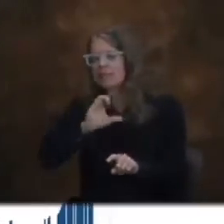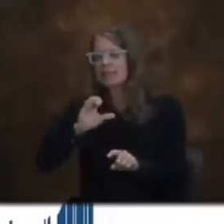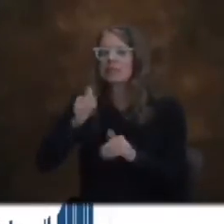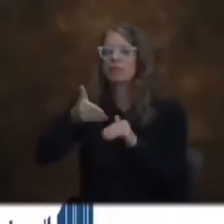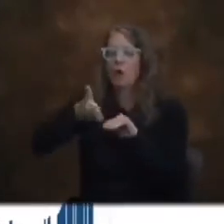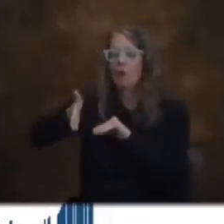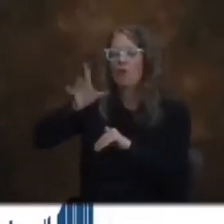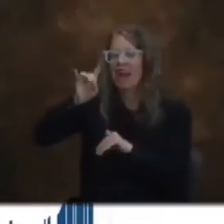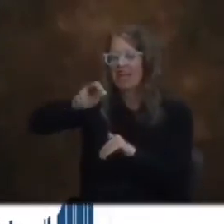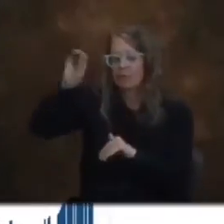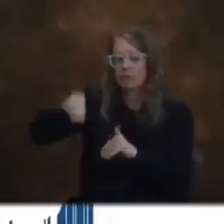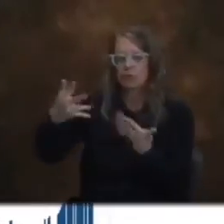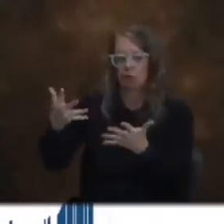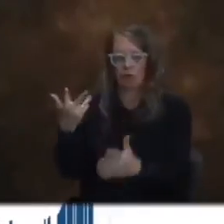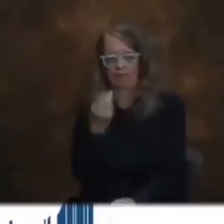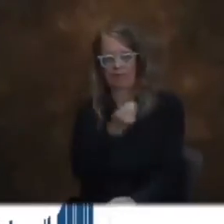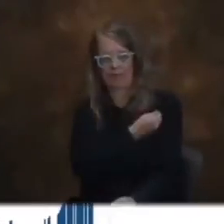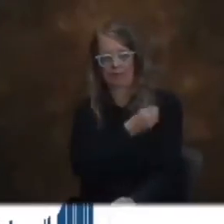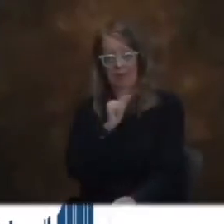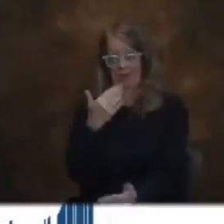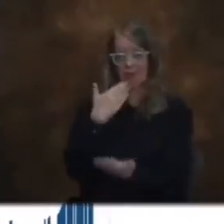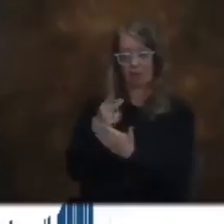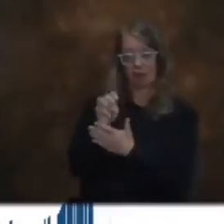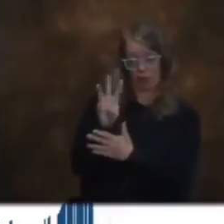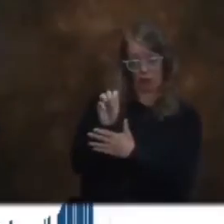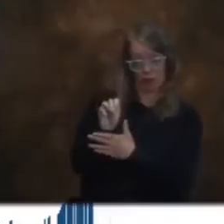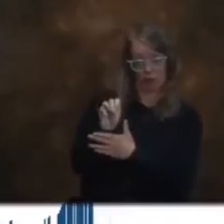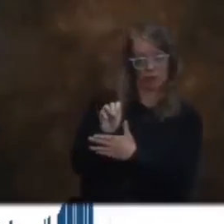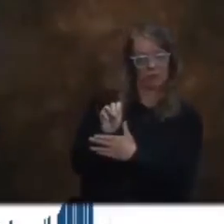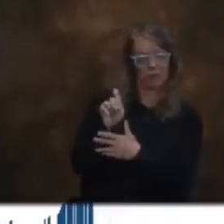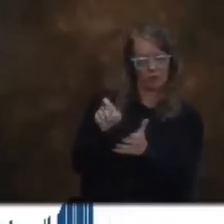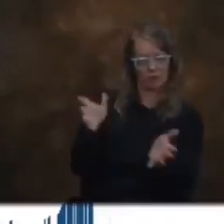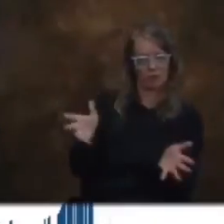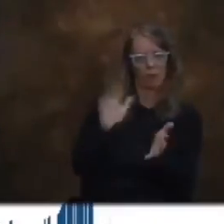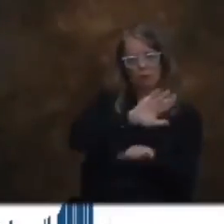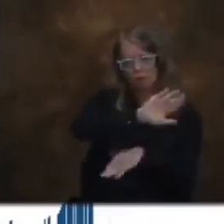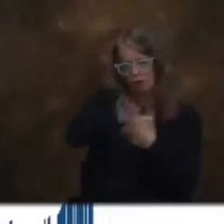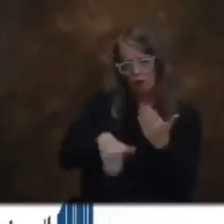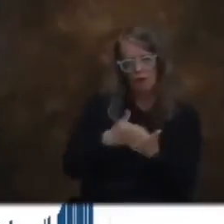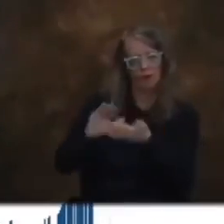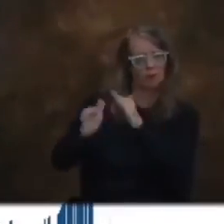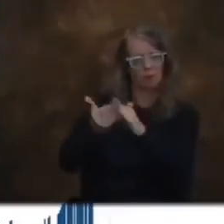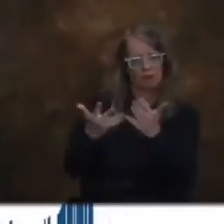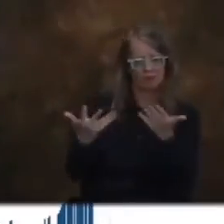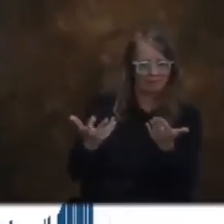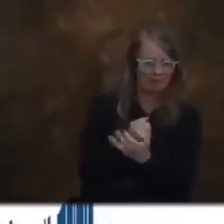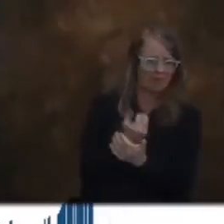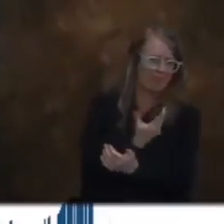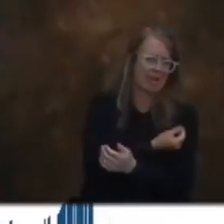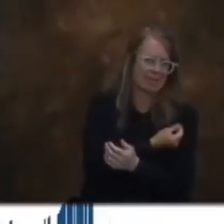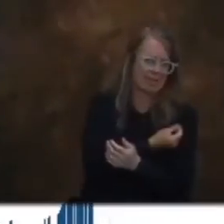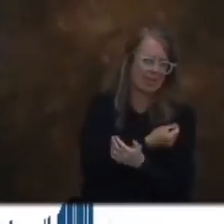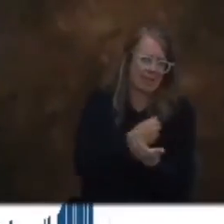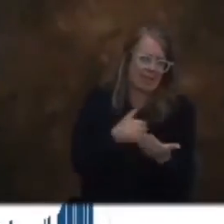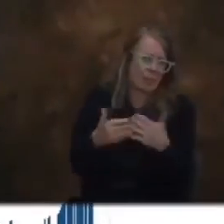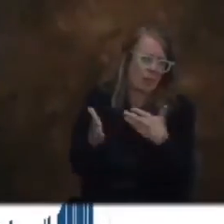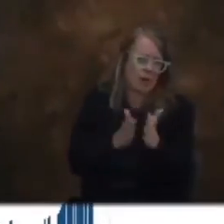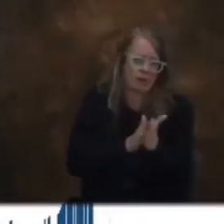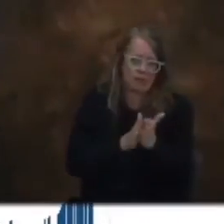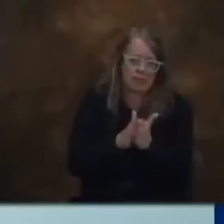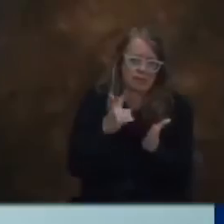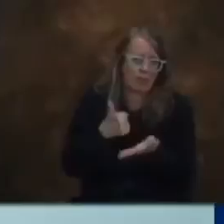están eso es buena noticia y es muy importante incentivar a la gente a recibir la vacunación